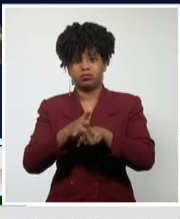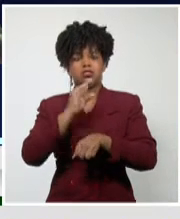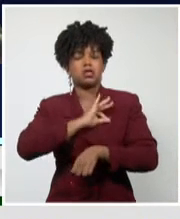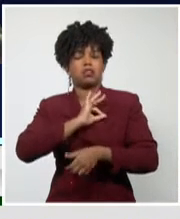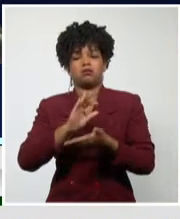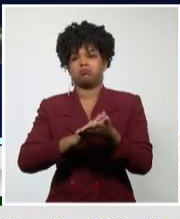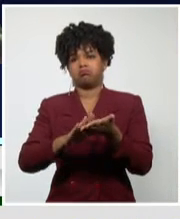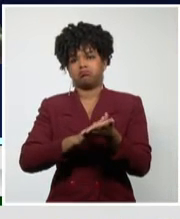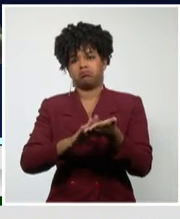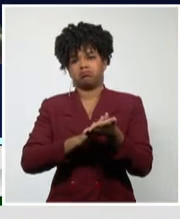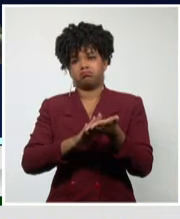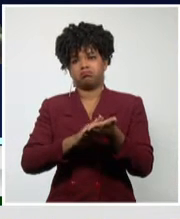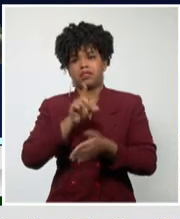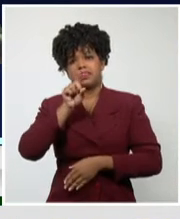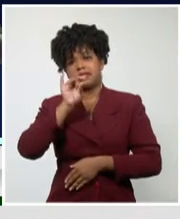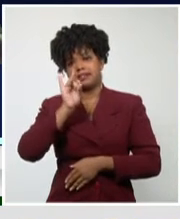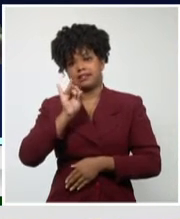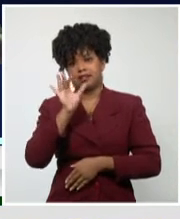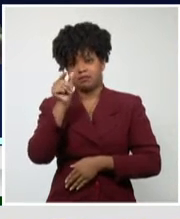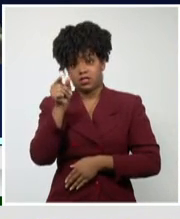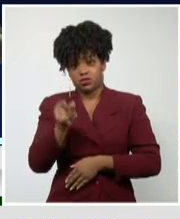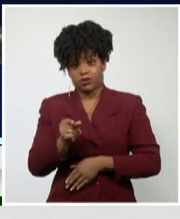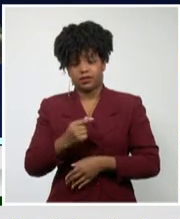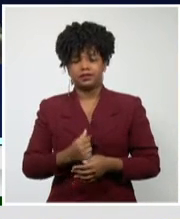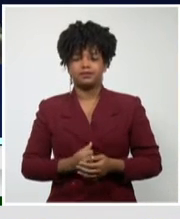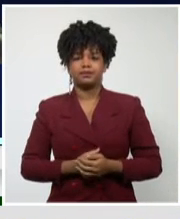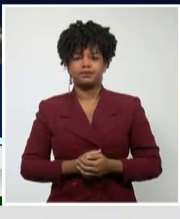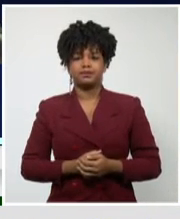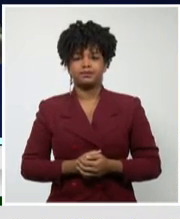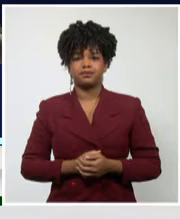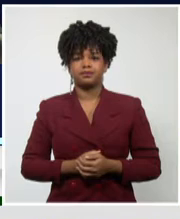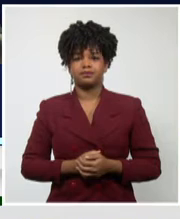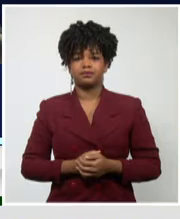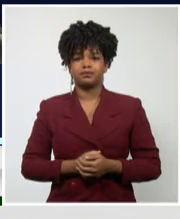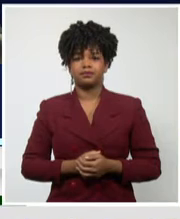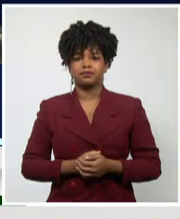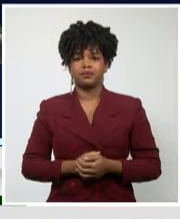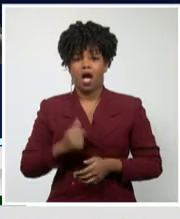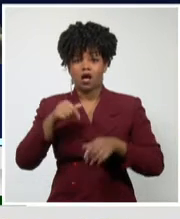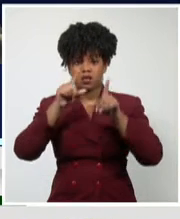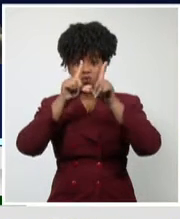sea, 17 de ellos. Ya en la epidemia de nuestro país, el